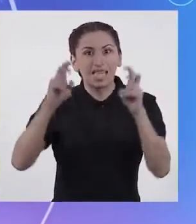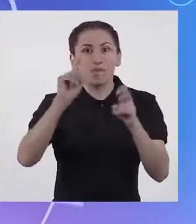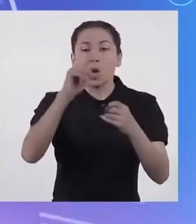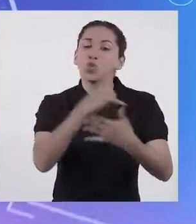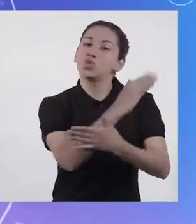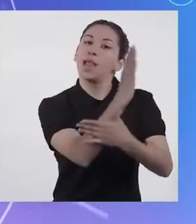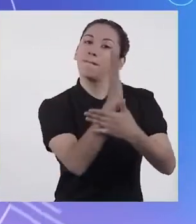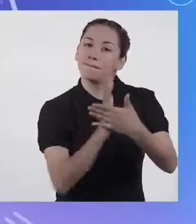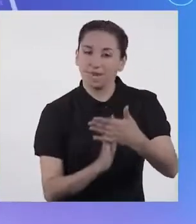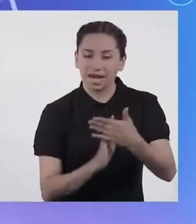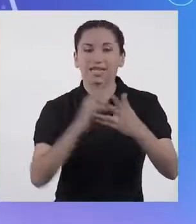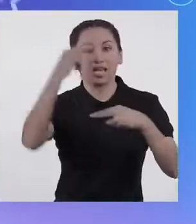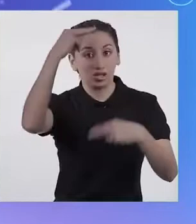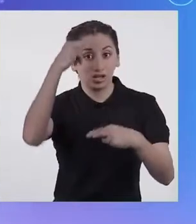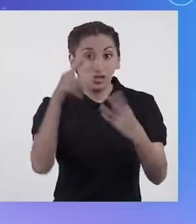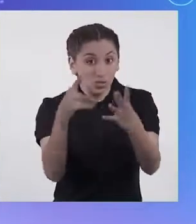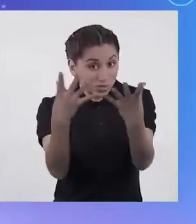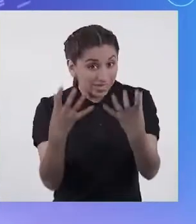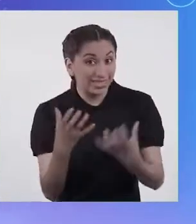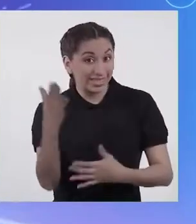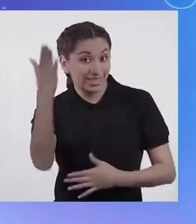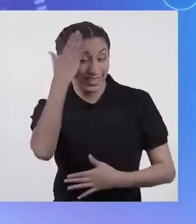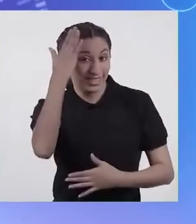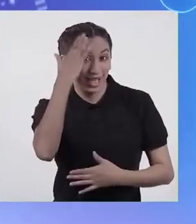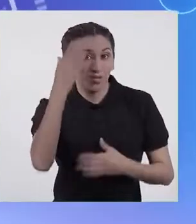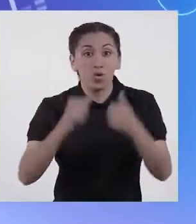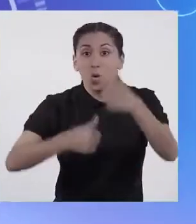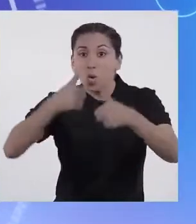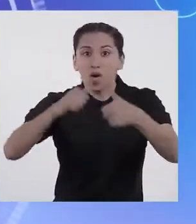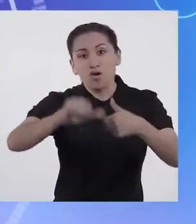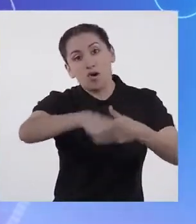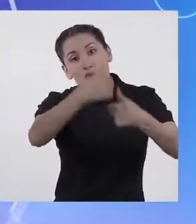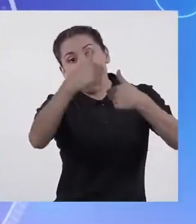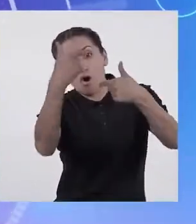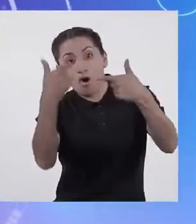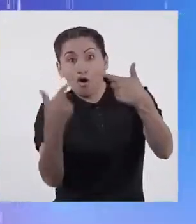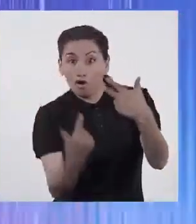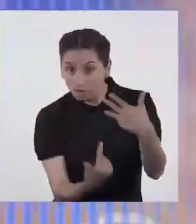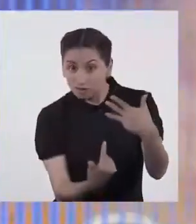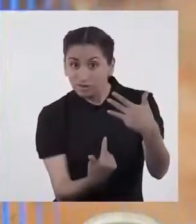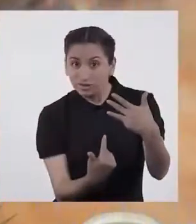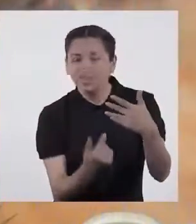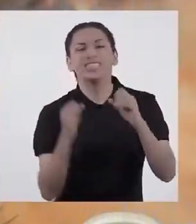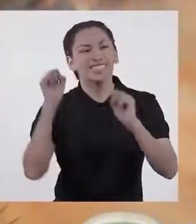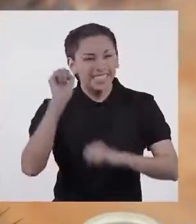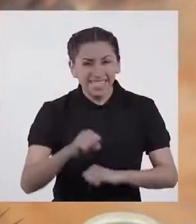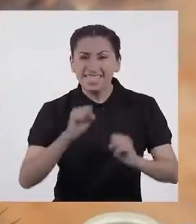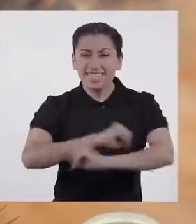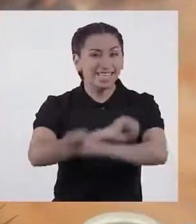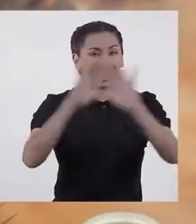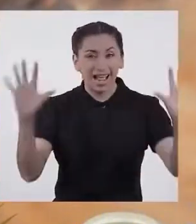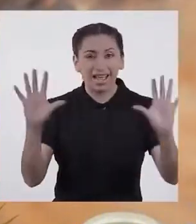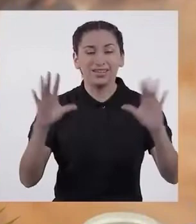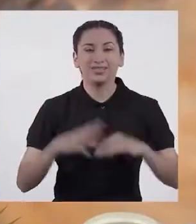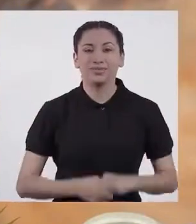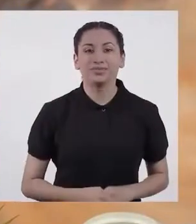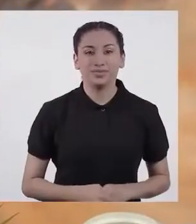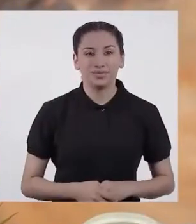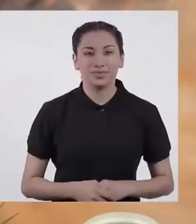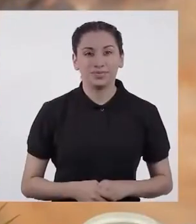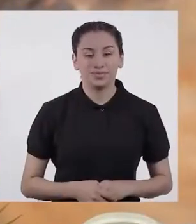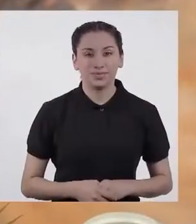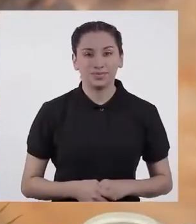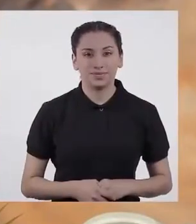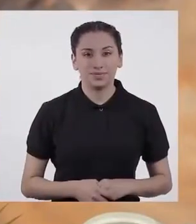una noticia. ¿Quieres saber cuáles son las otras partes? ¡Claro que sí!